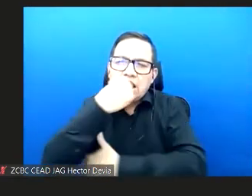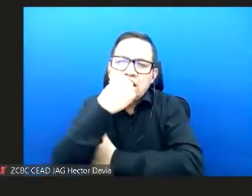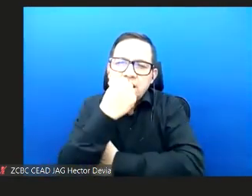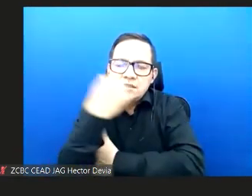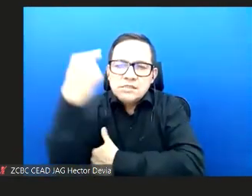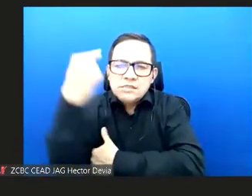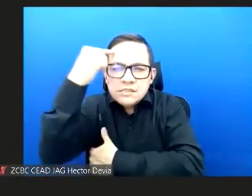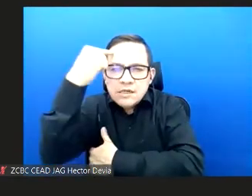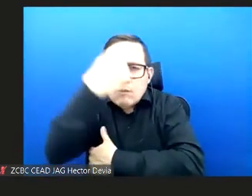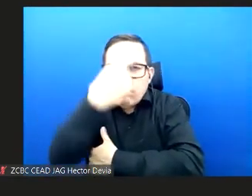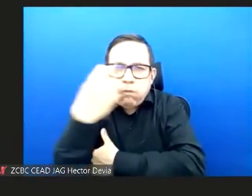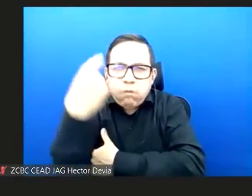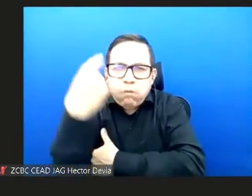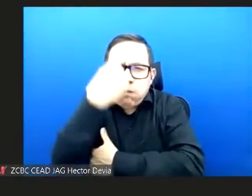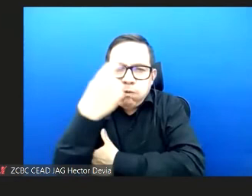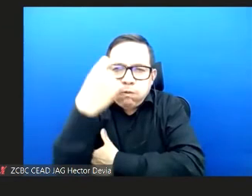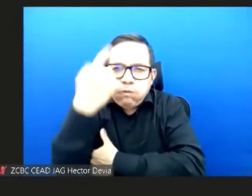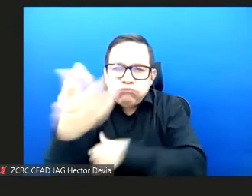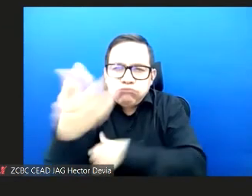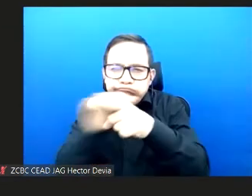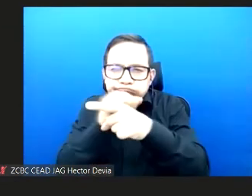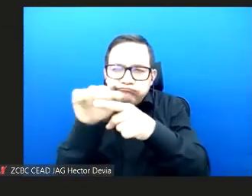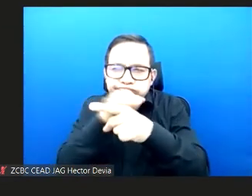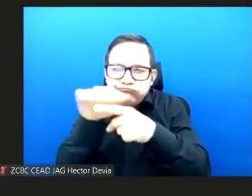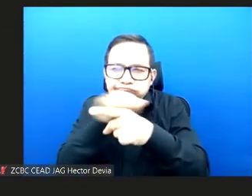cabeza al ejercicio. ¿Listo?